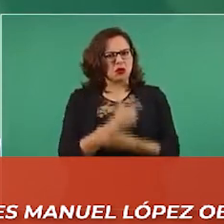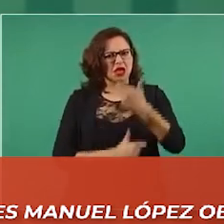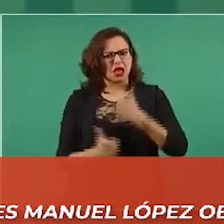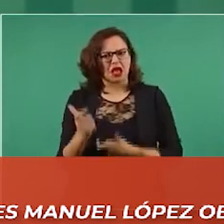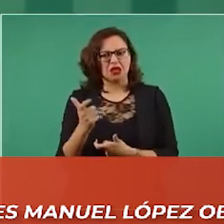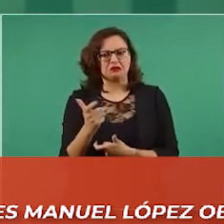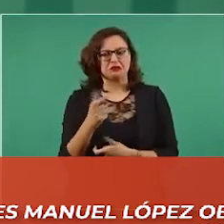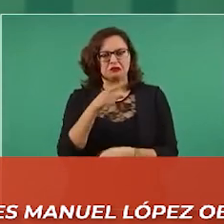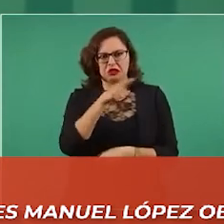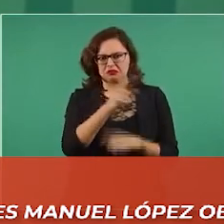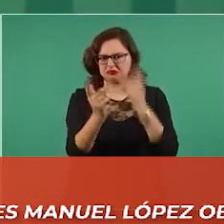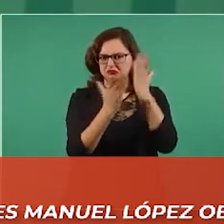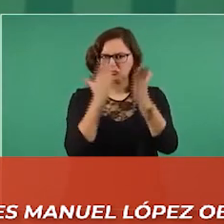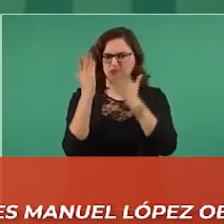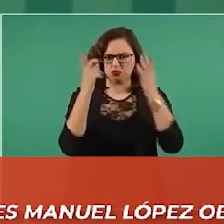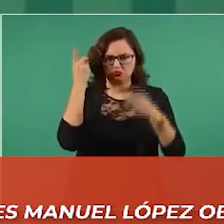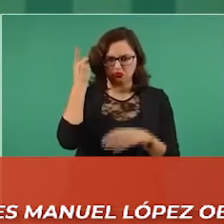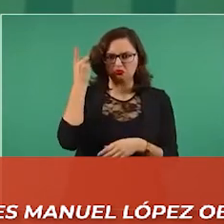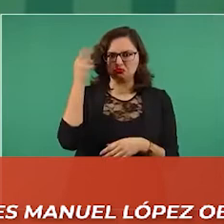también con doctorado